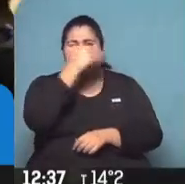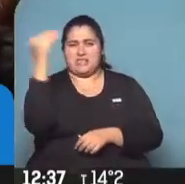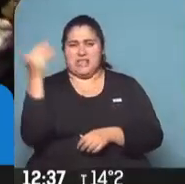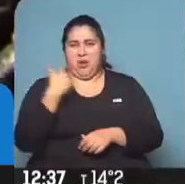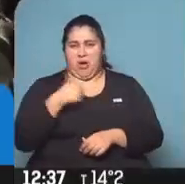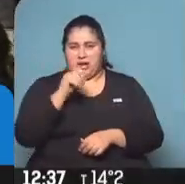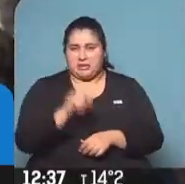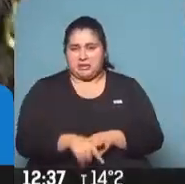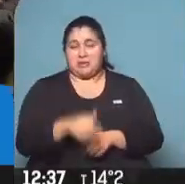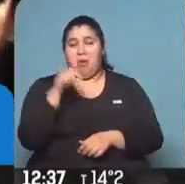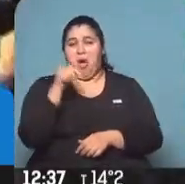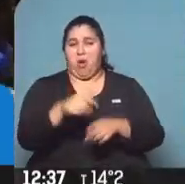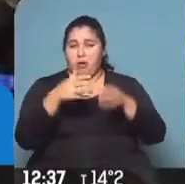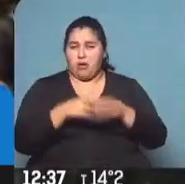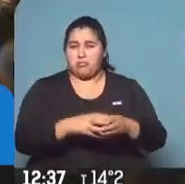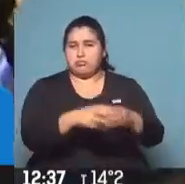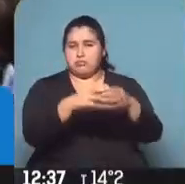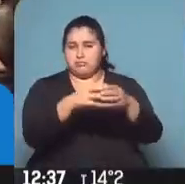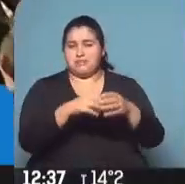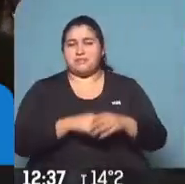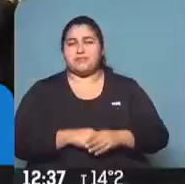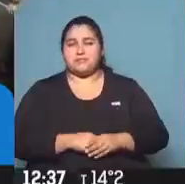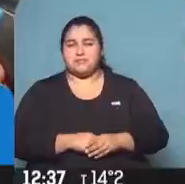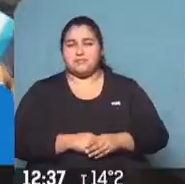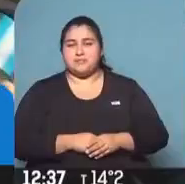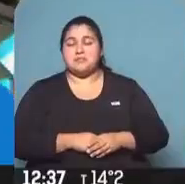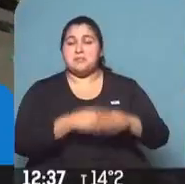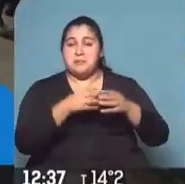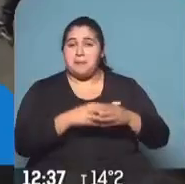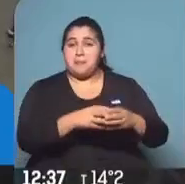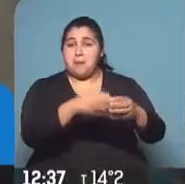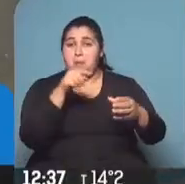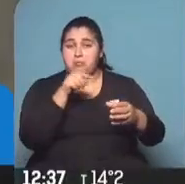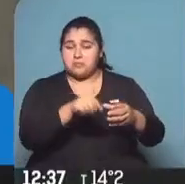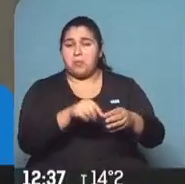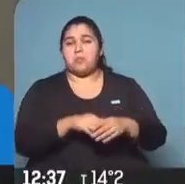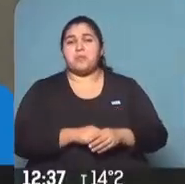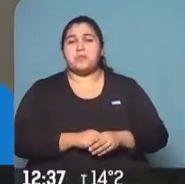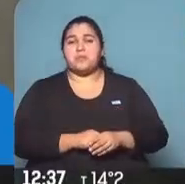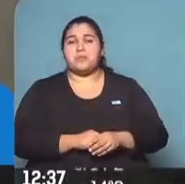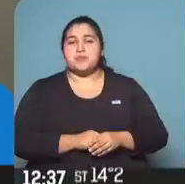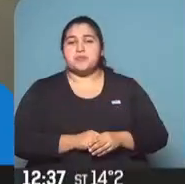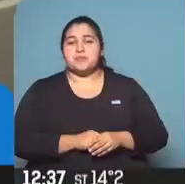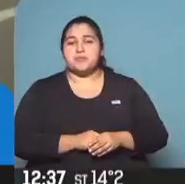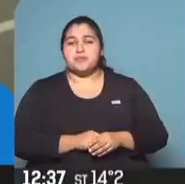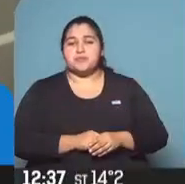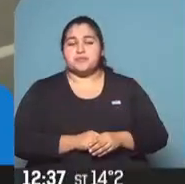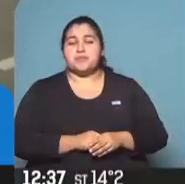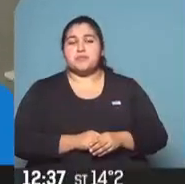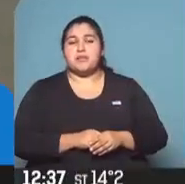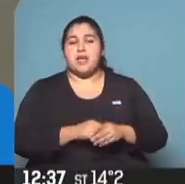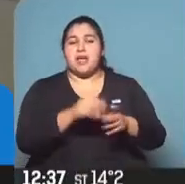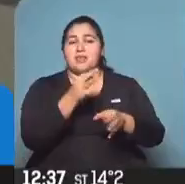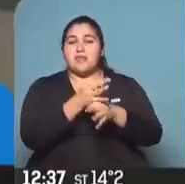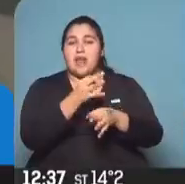en estos momentos donde no a su caso ante el palco oficial los integrantes de la